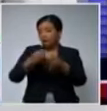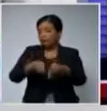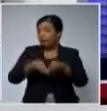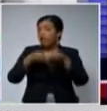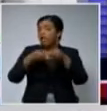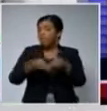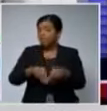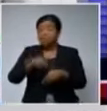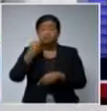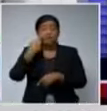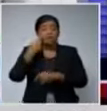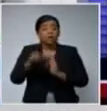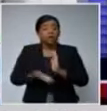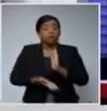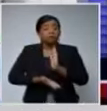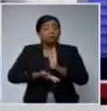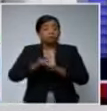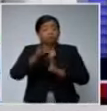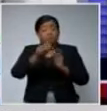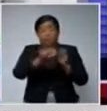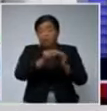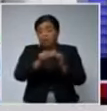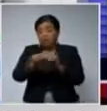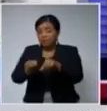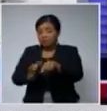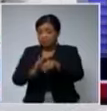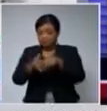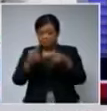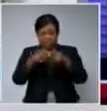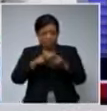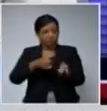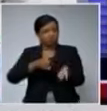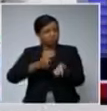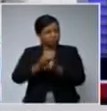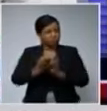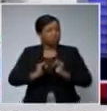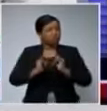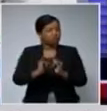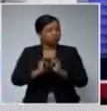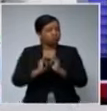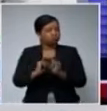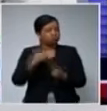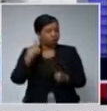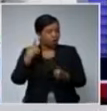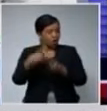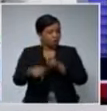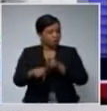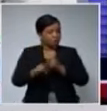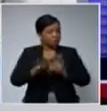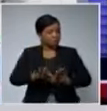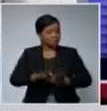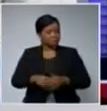mayores cifras de contagio, pero seguimos ampliando otras informaciones tras la pausa.